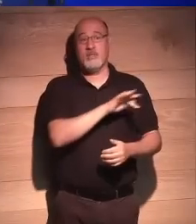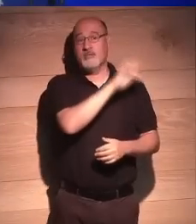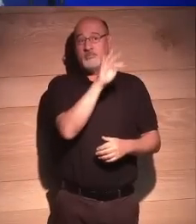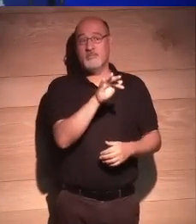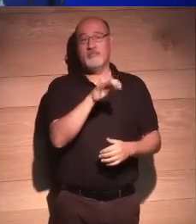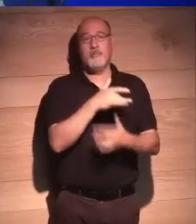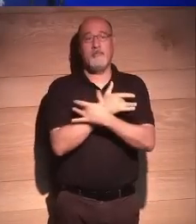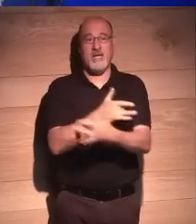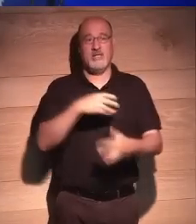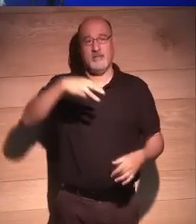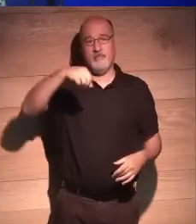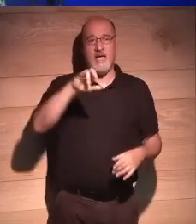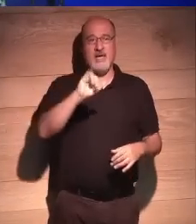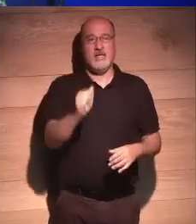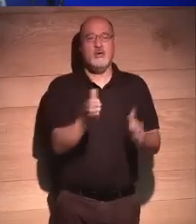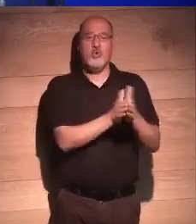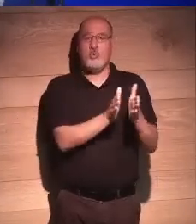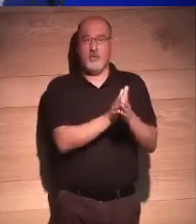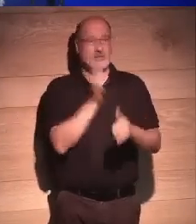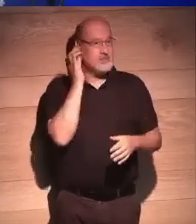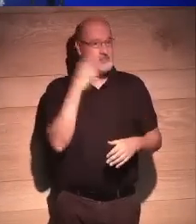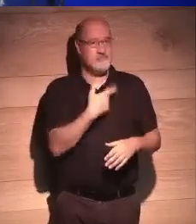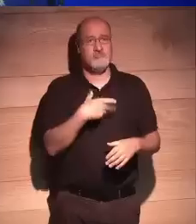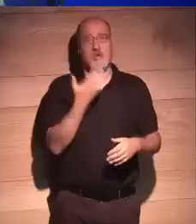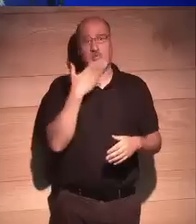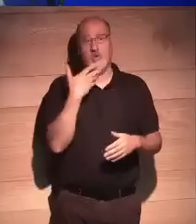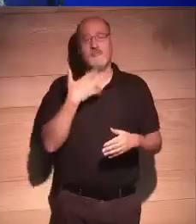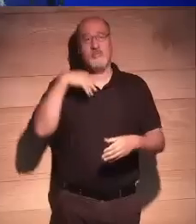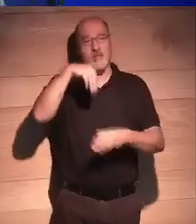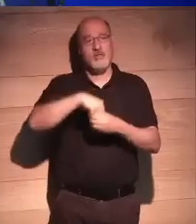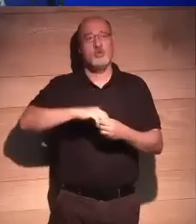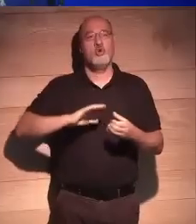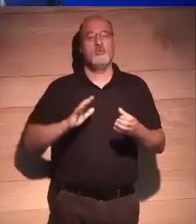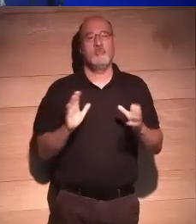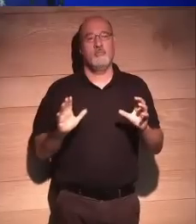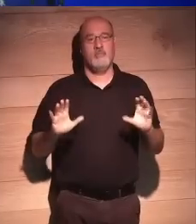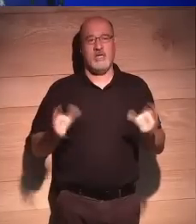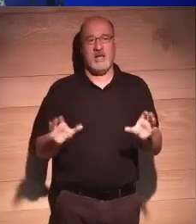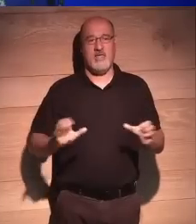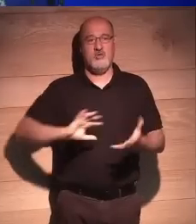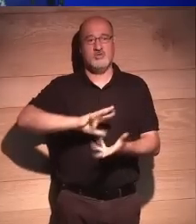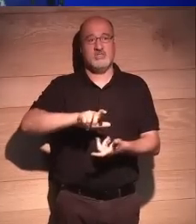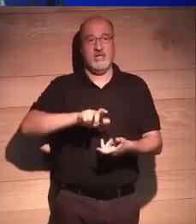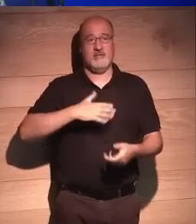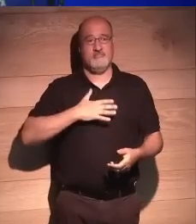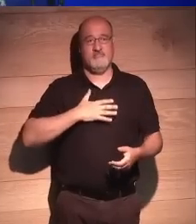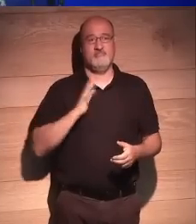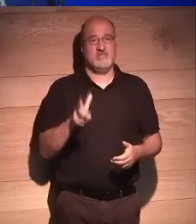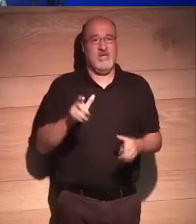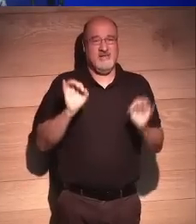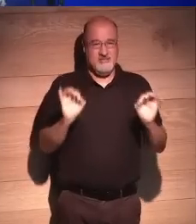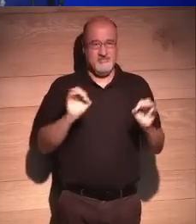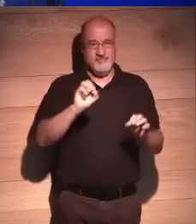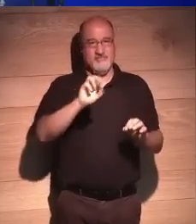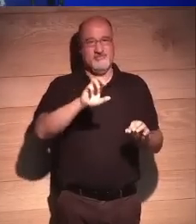María es un poco mi debilidad porque es compañera, nos conocemos de la cadena SER, está ahora mismo presentando este programa del que usted me